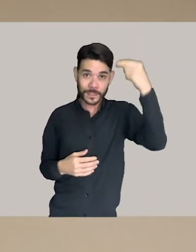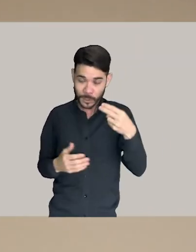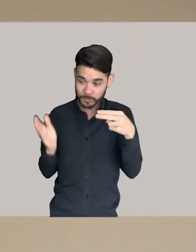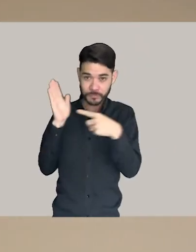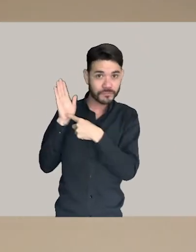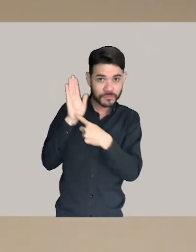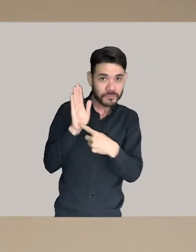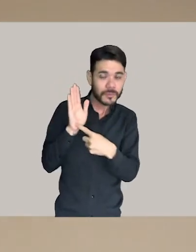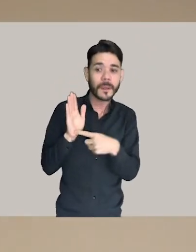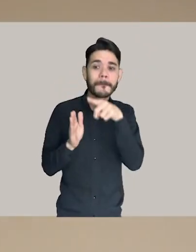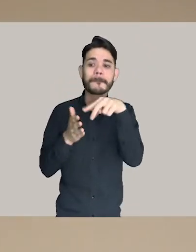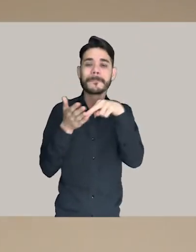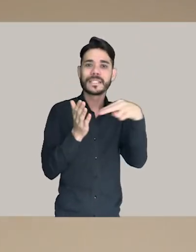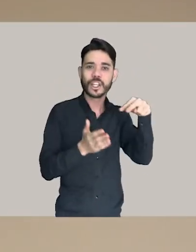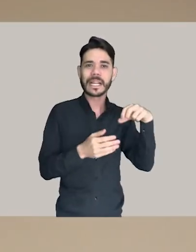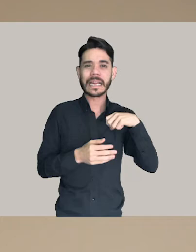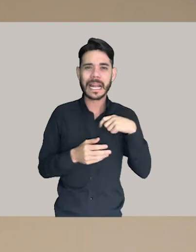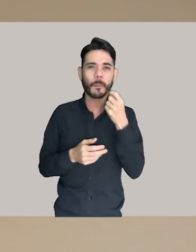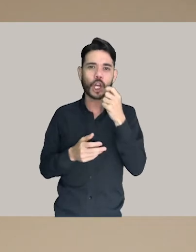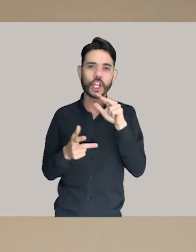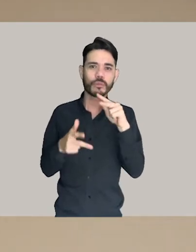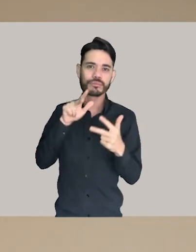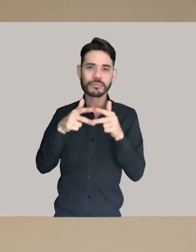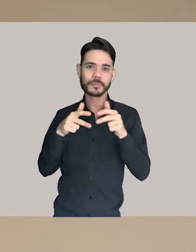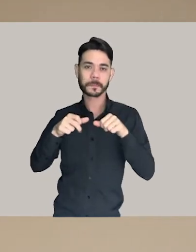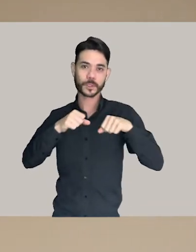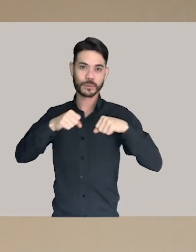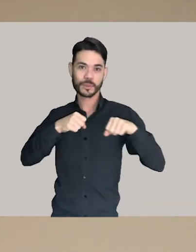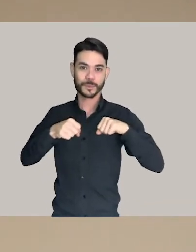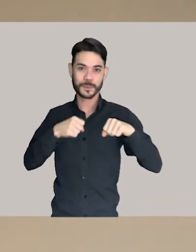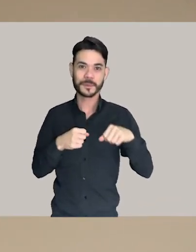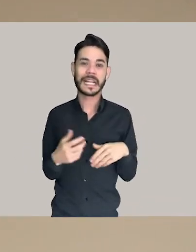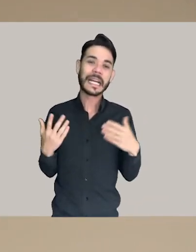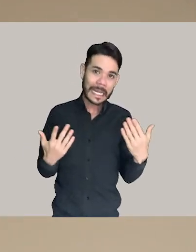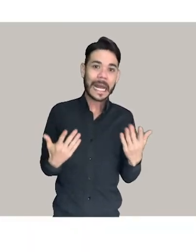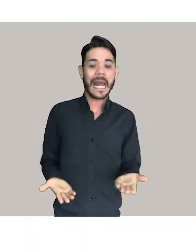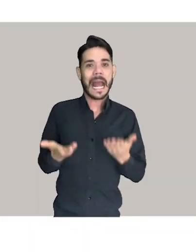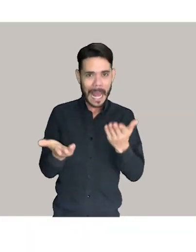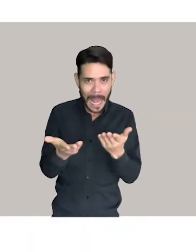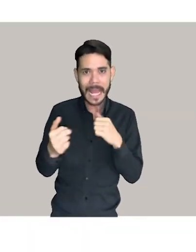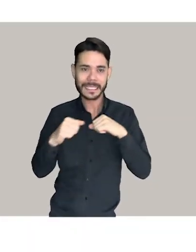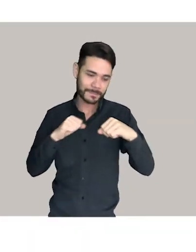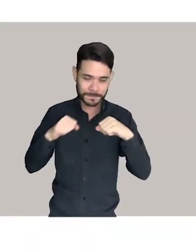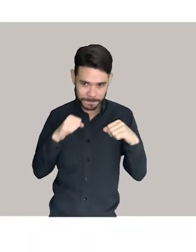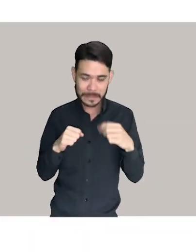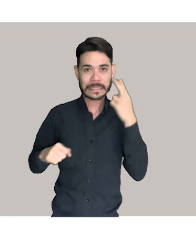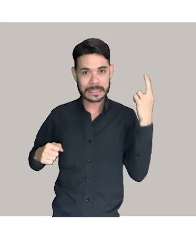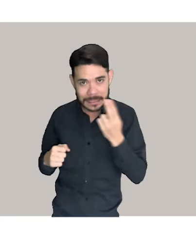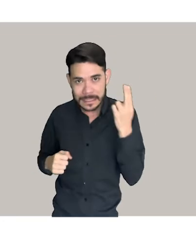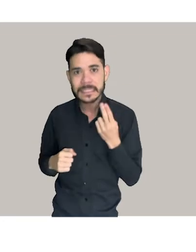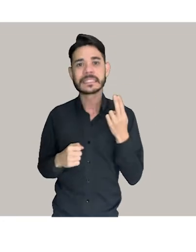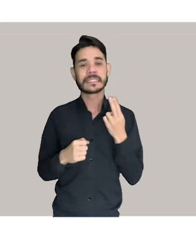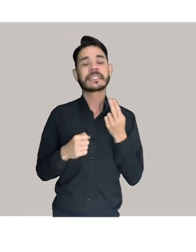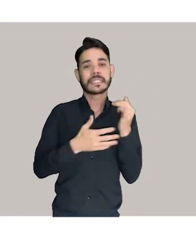la historia, los personajes tienen algunas pequeñas animaciones. Entonces, para poder hacer eso, para